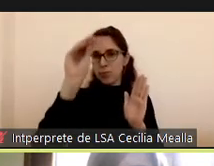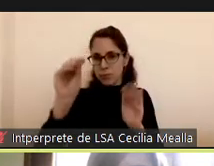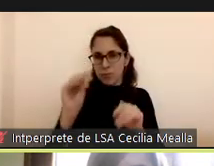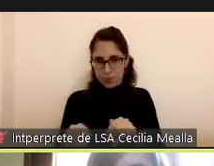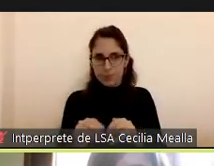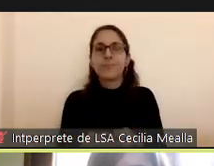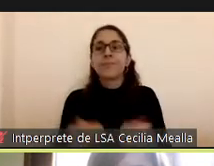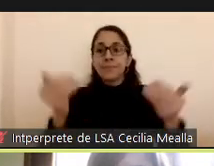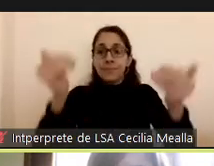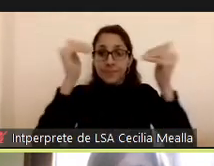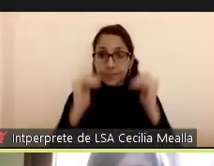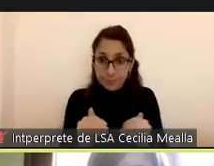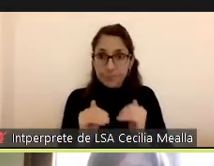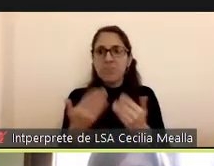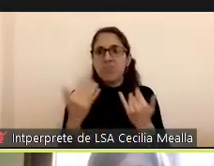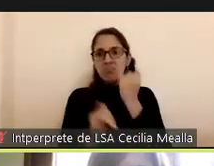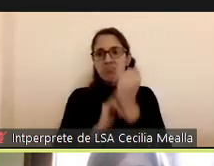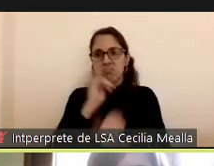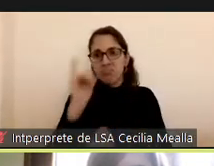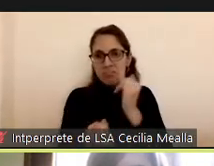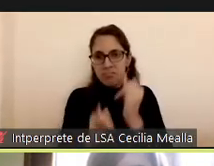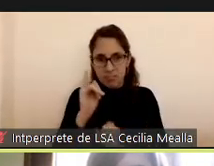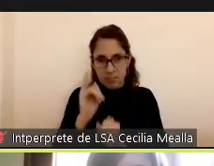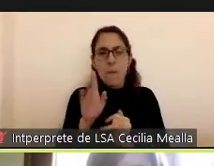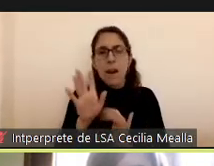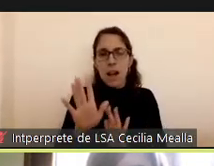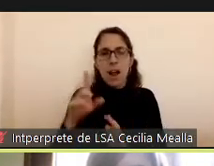hay fases o etapas en la